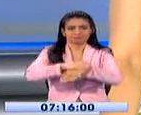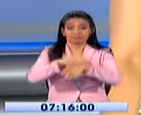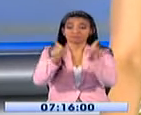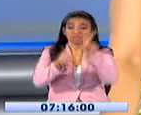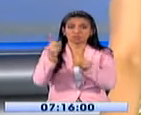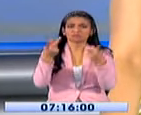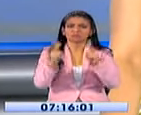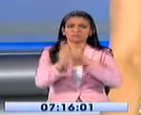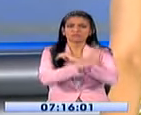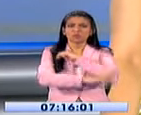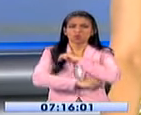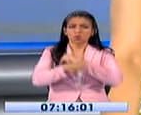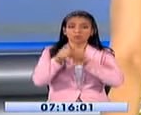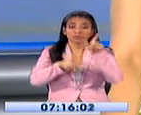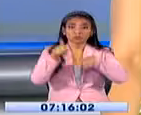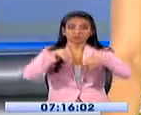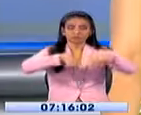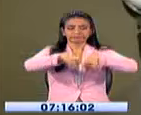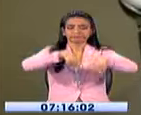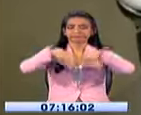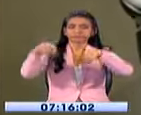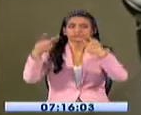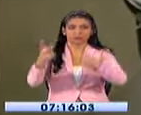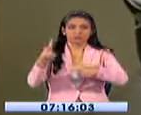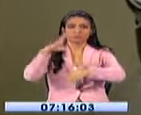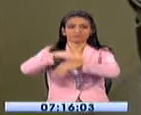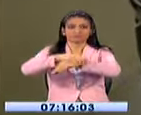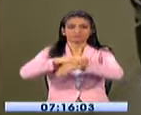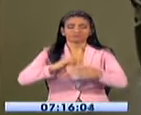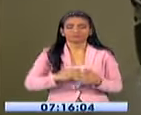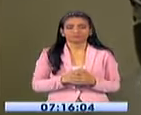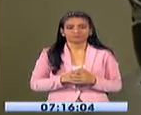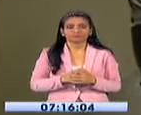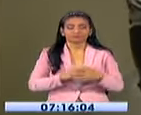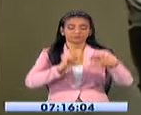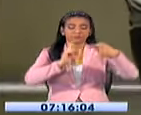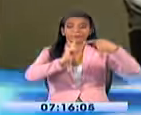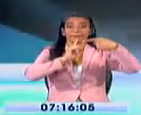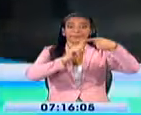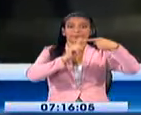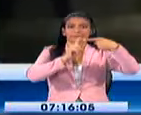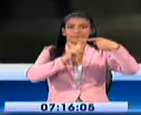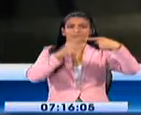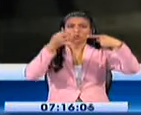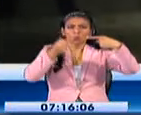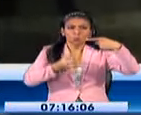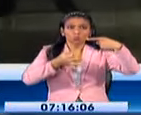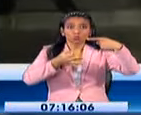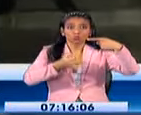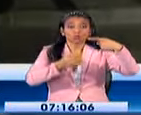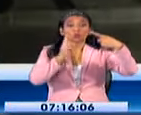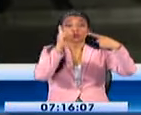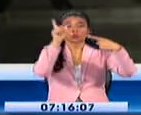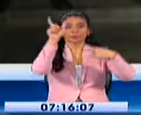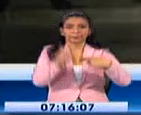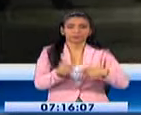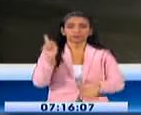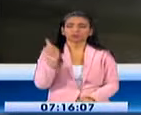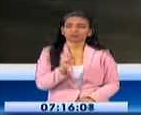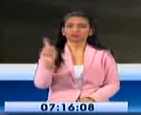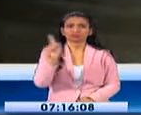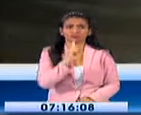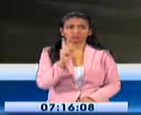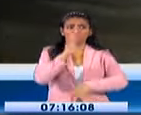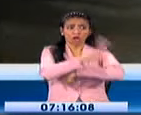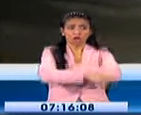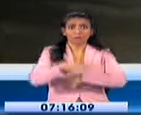habrían asaltado a transeúntes. El primer caso fue resuelto por la policía minutos después de que un ciudadano denunciara el robo de